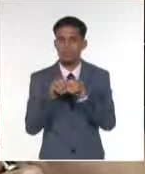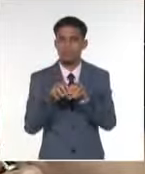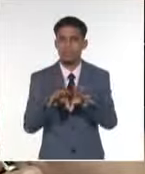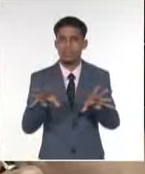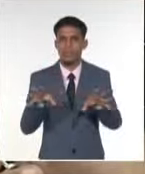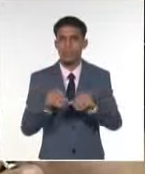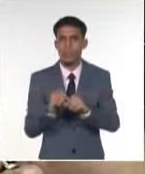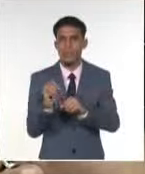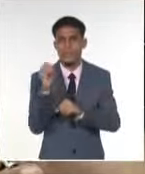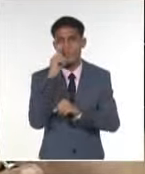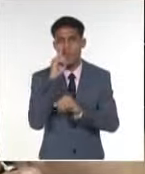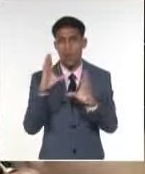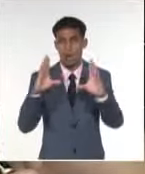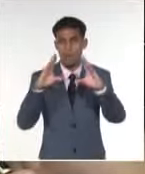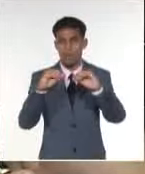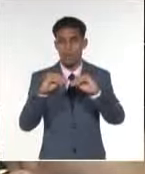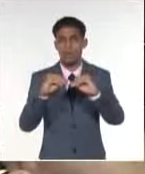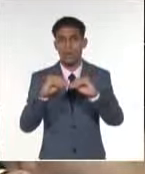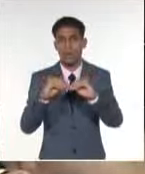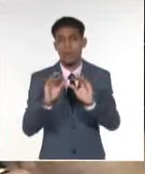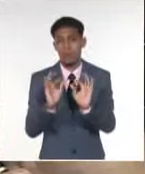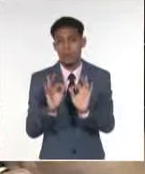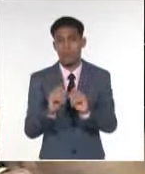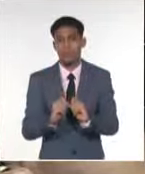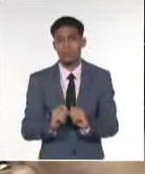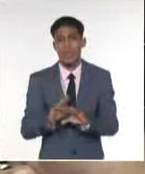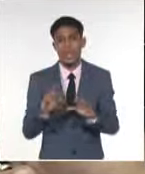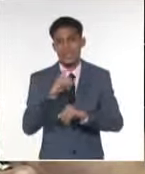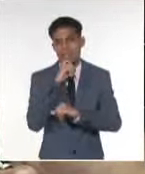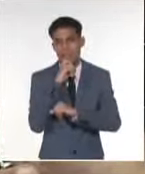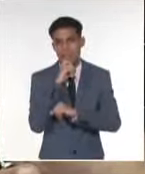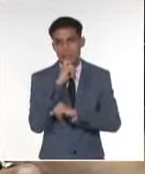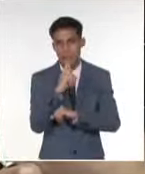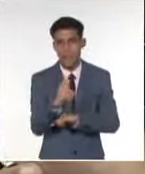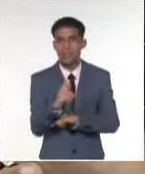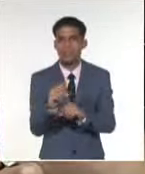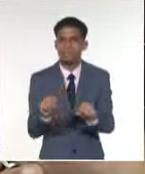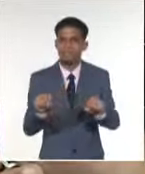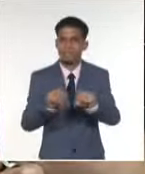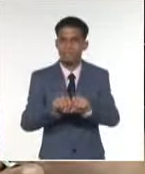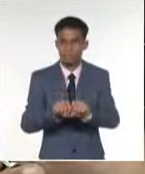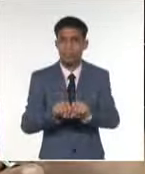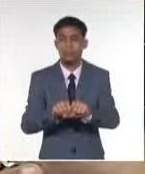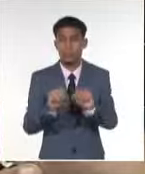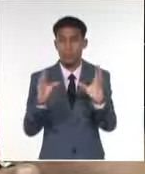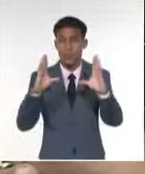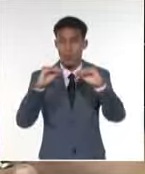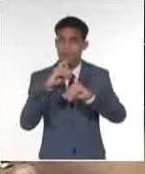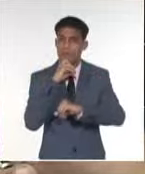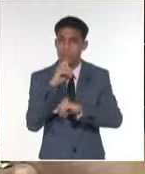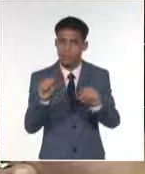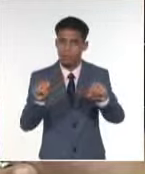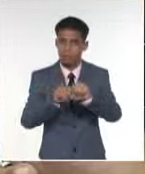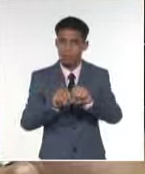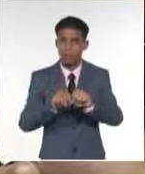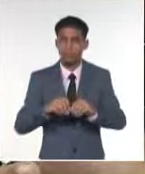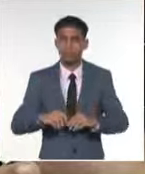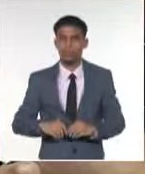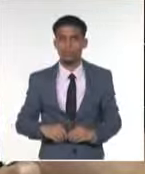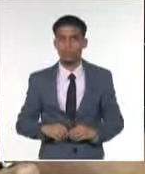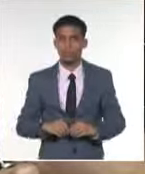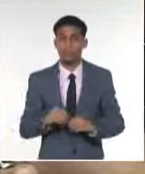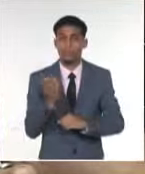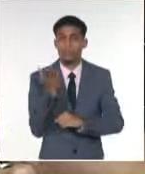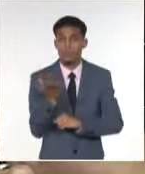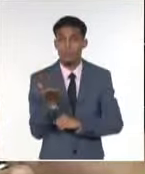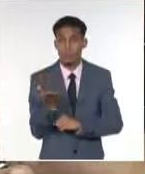final de la noche, va a ser muy difícil. Se puede hacer la carga en la próxima madrugada. Las demandas mínimas están